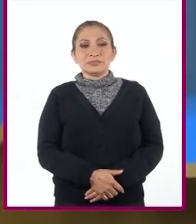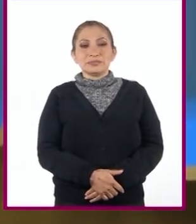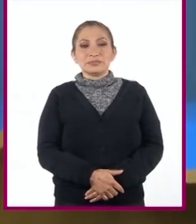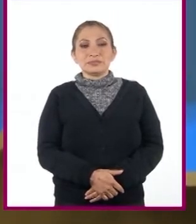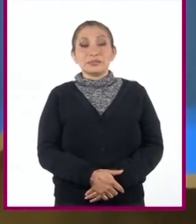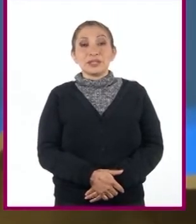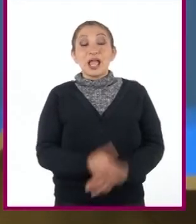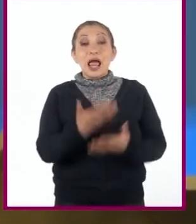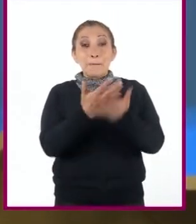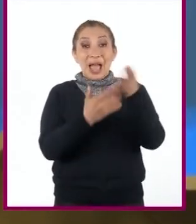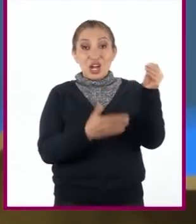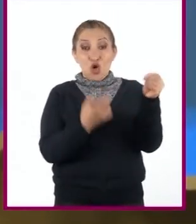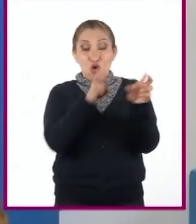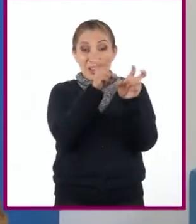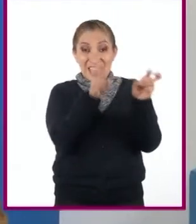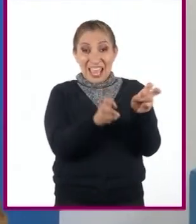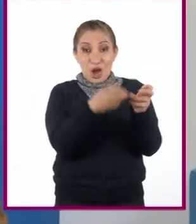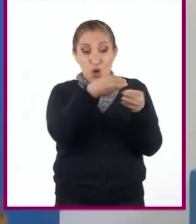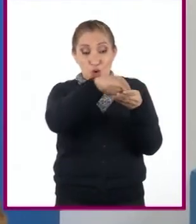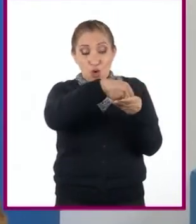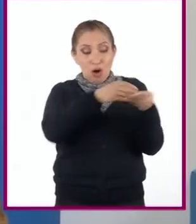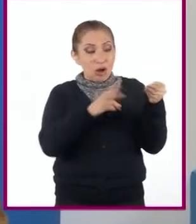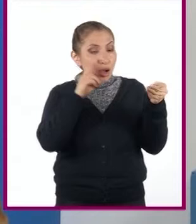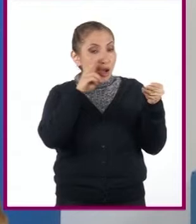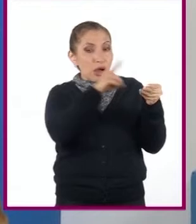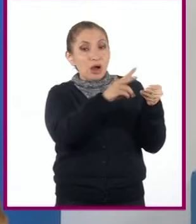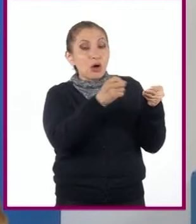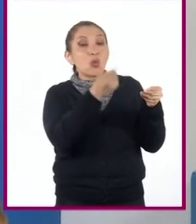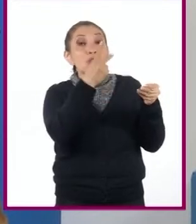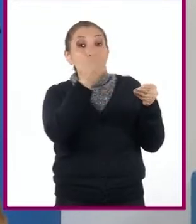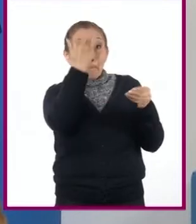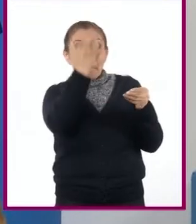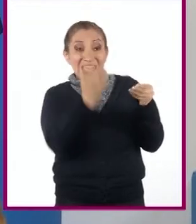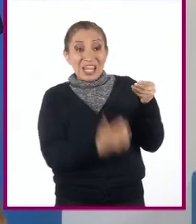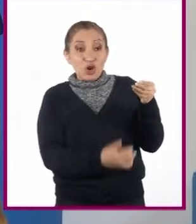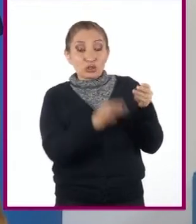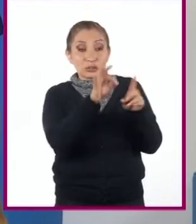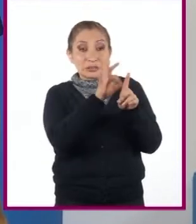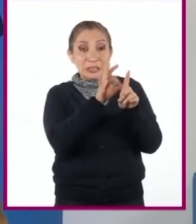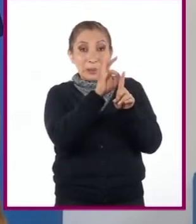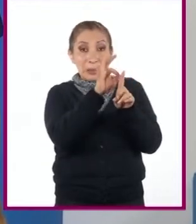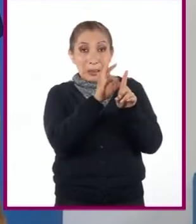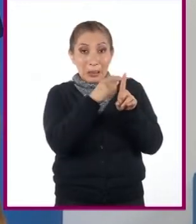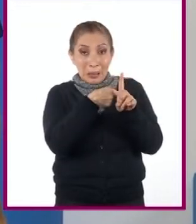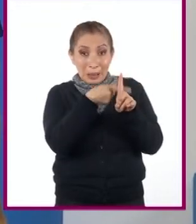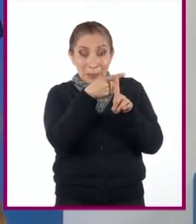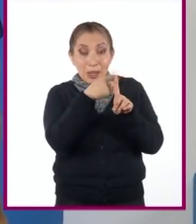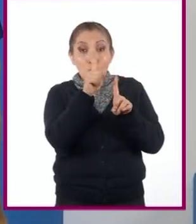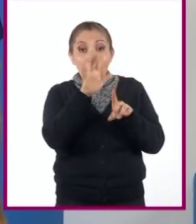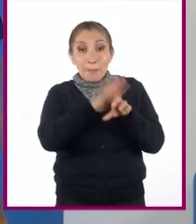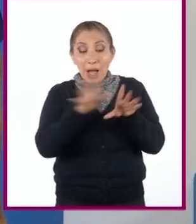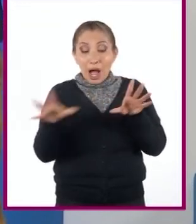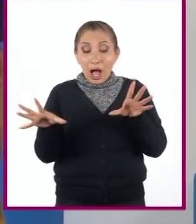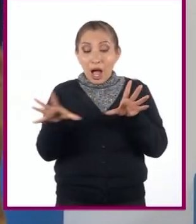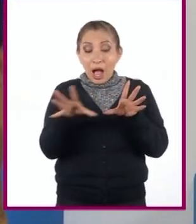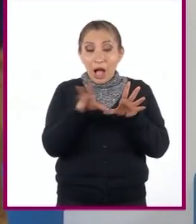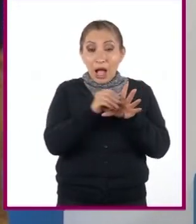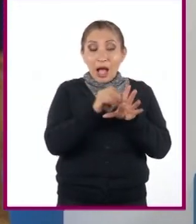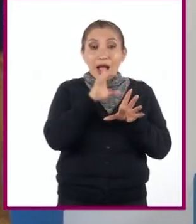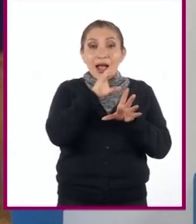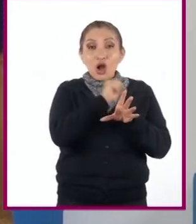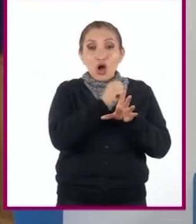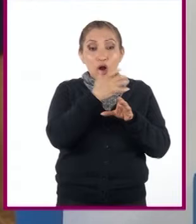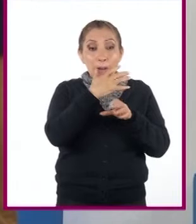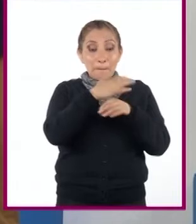La mano que sostuvo la compresa congelada registró la menor temperatura. Sin embargo, hubo mayor transferencia de calor entre